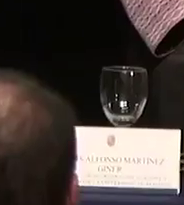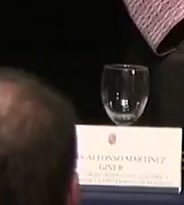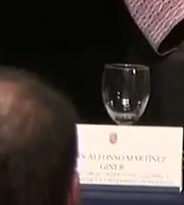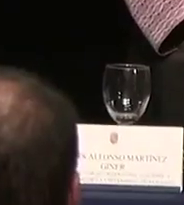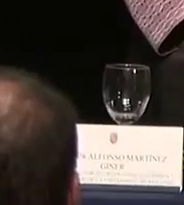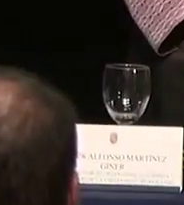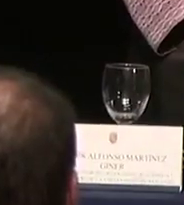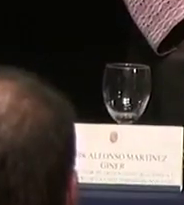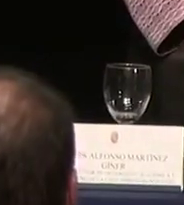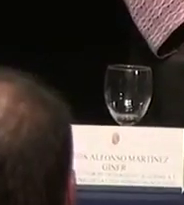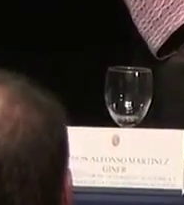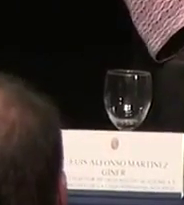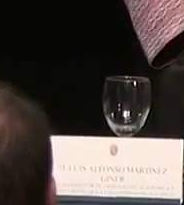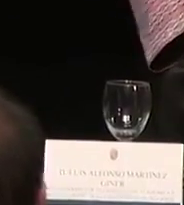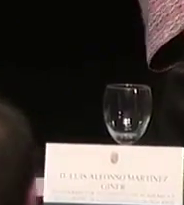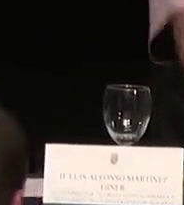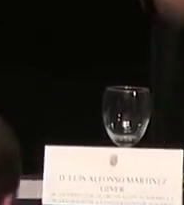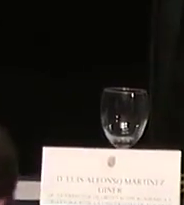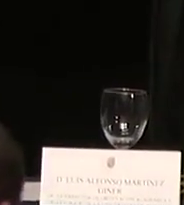comienza la sesión.